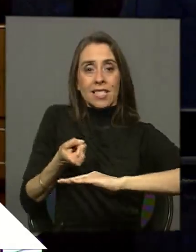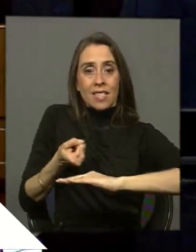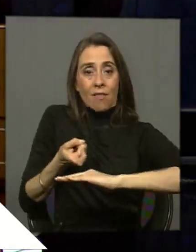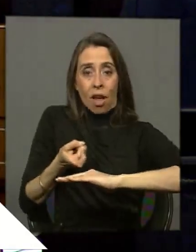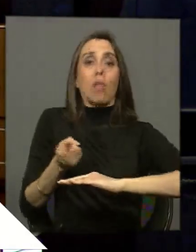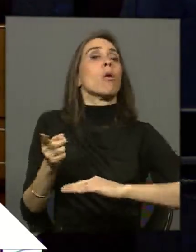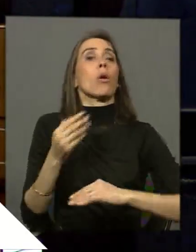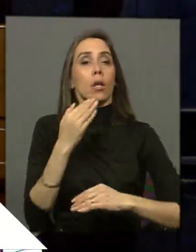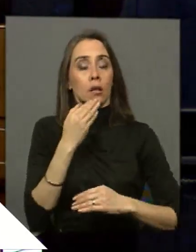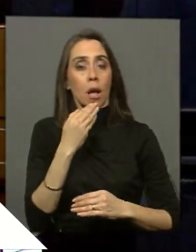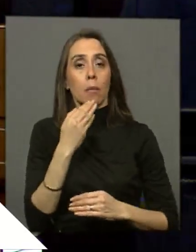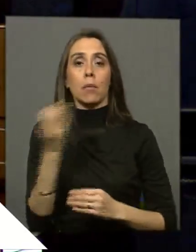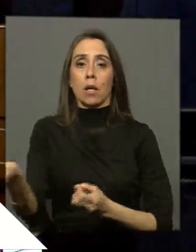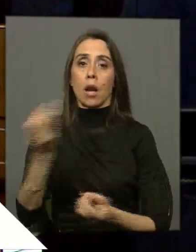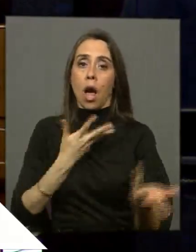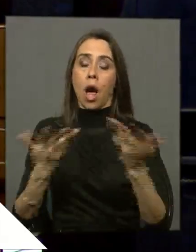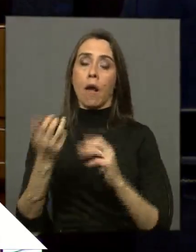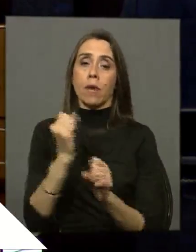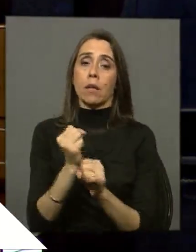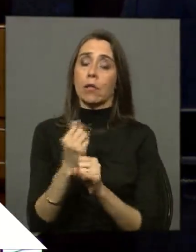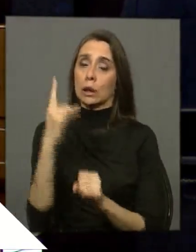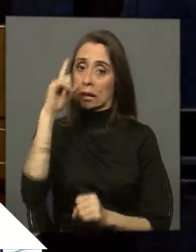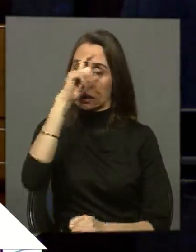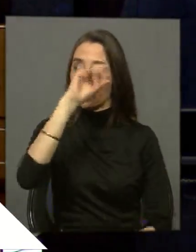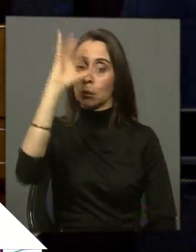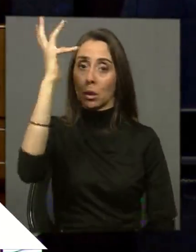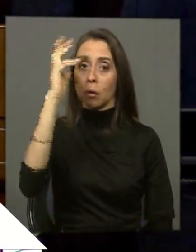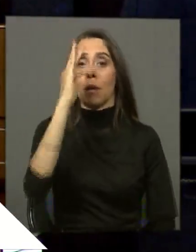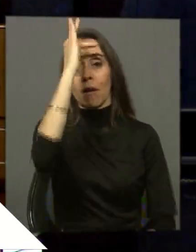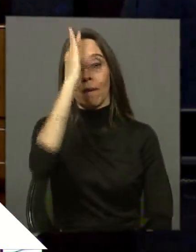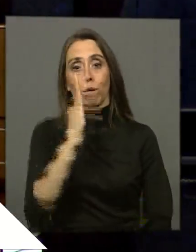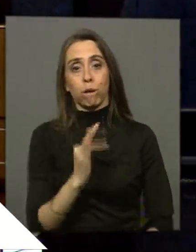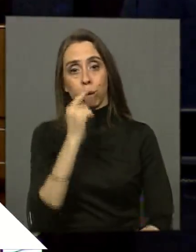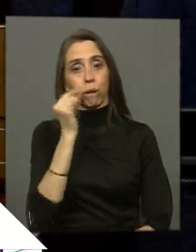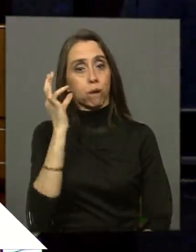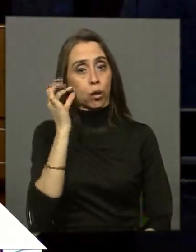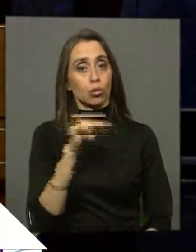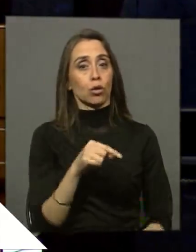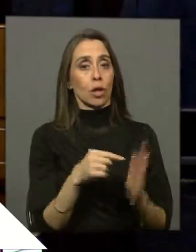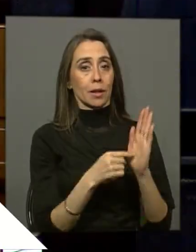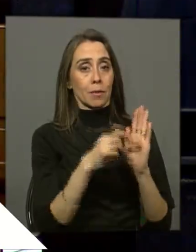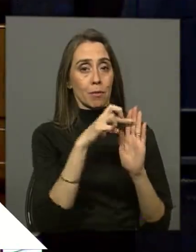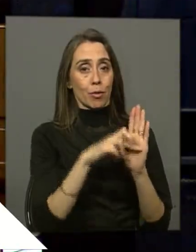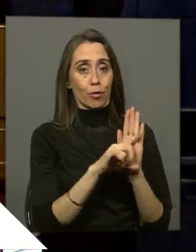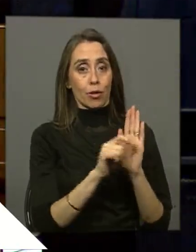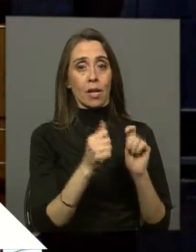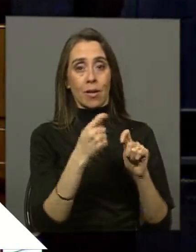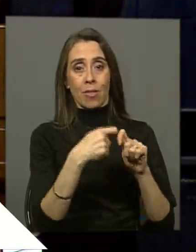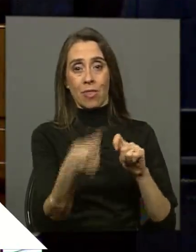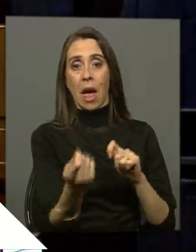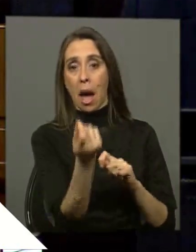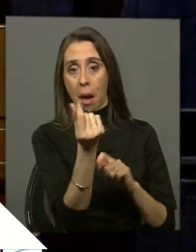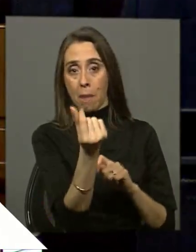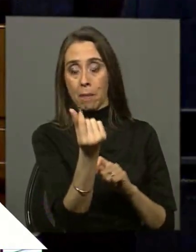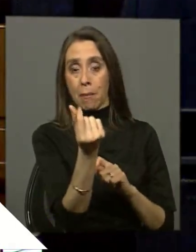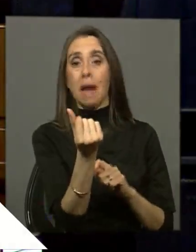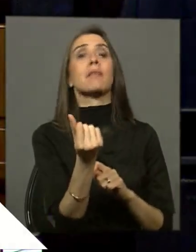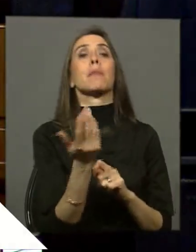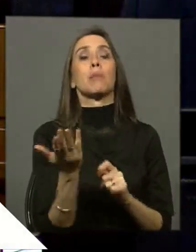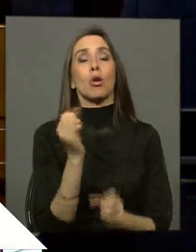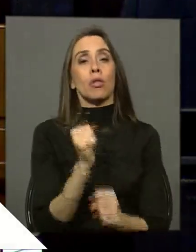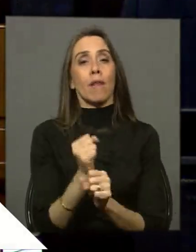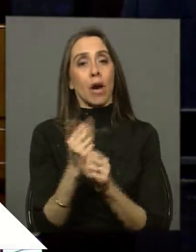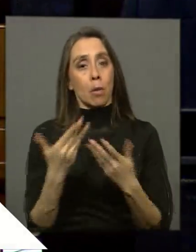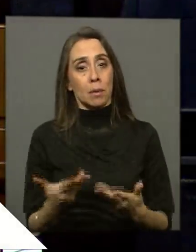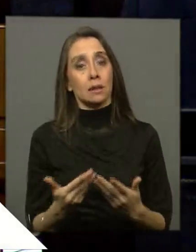Por eso este bono por trabajo pesado para los funcionarios y funcionarias es un punto bastante significativo que establece precisamente esa